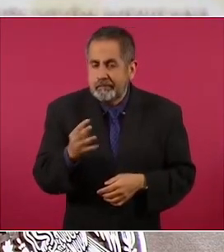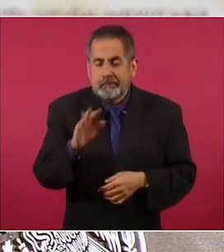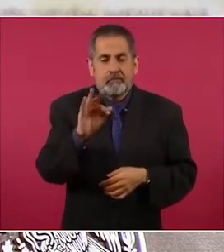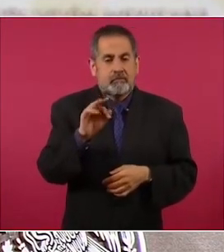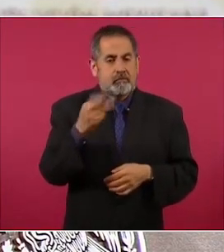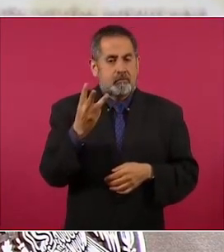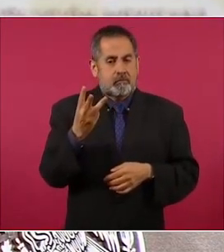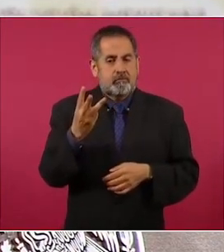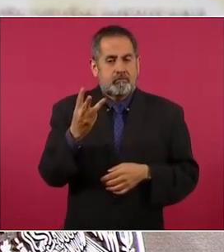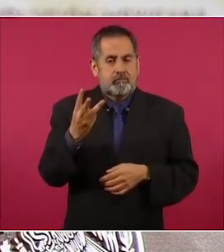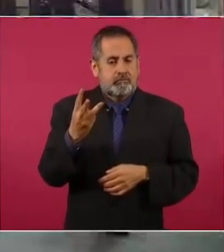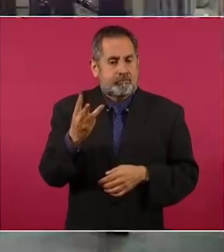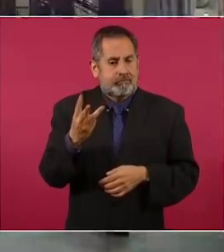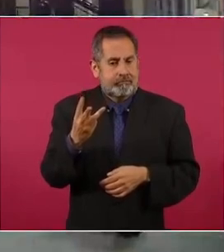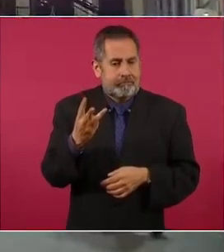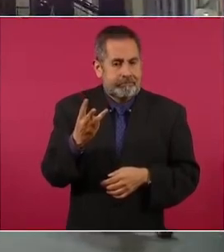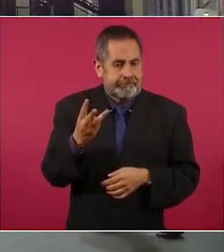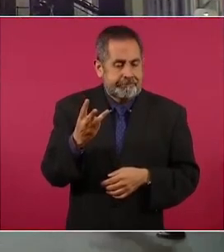43